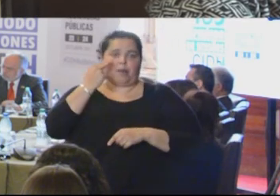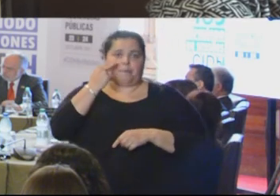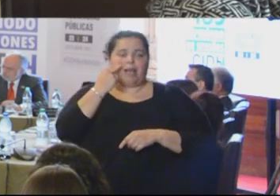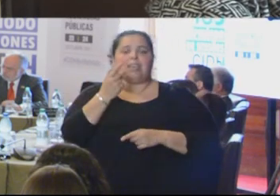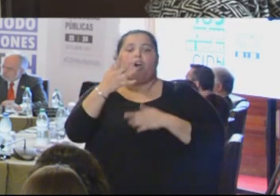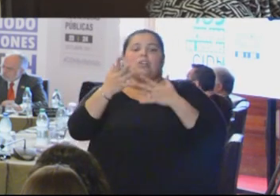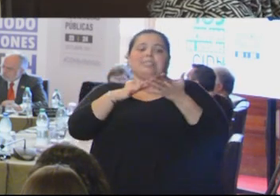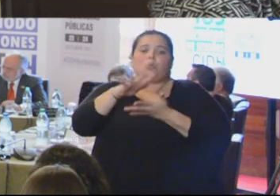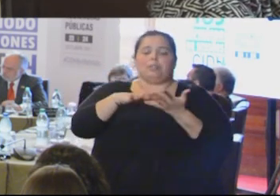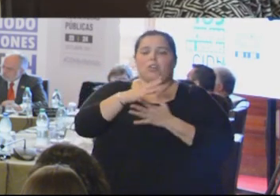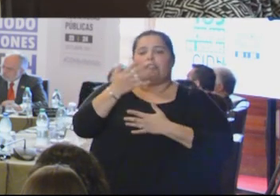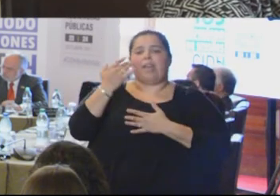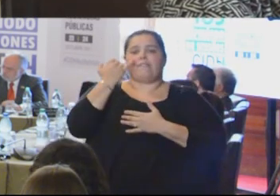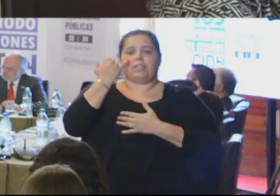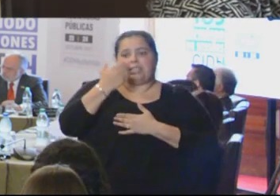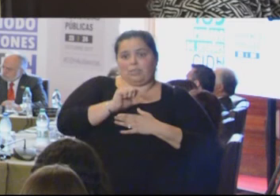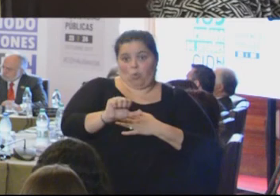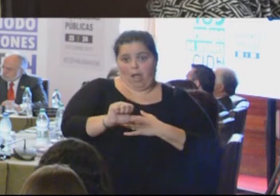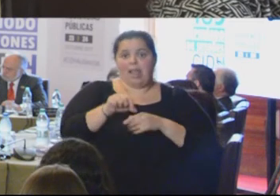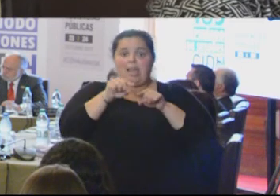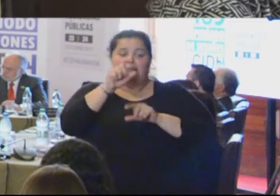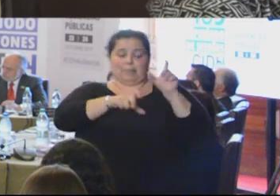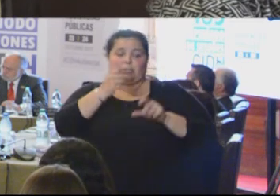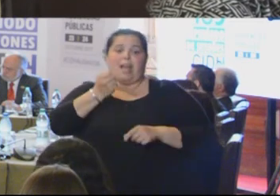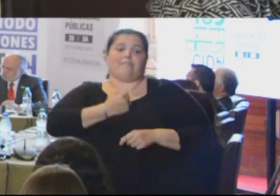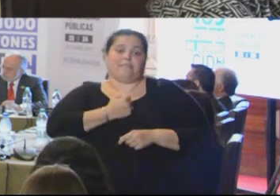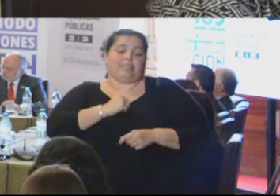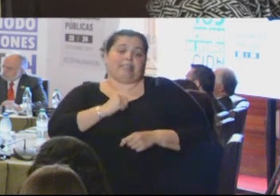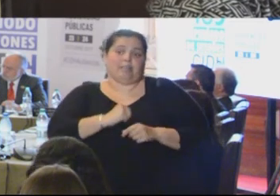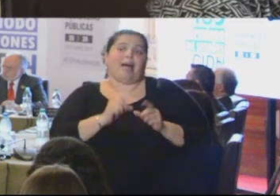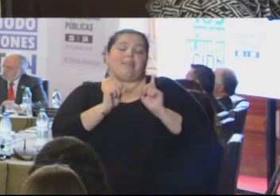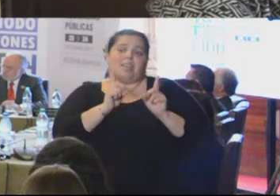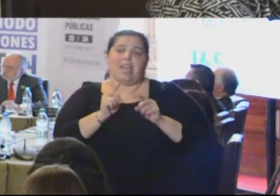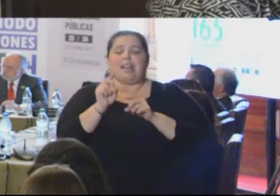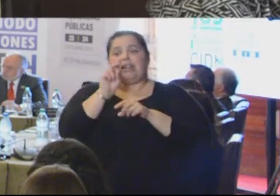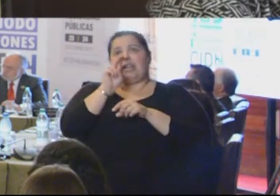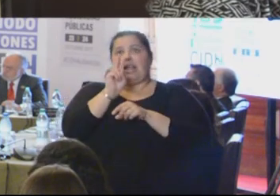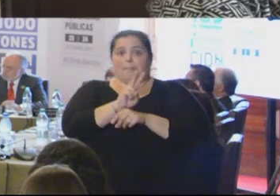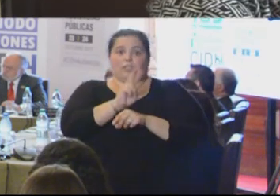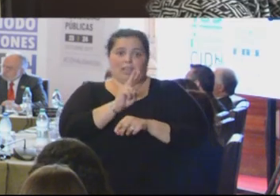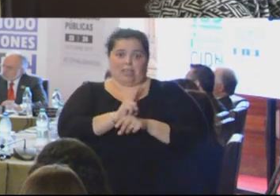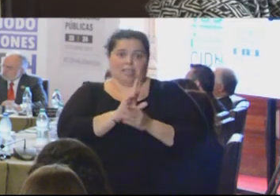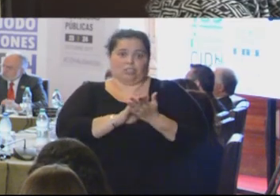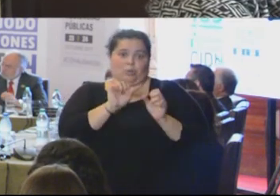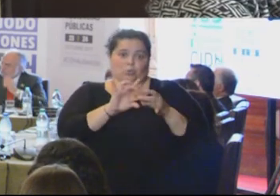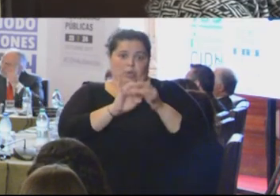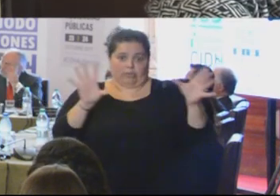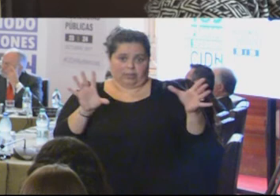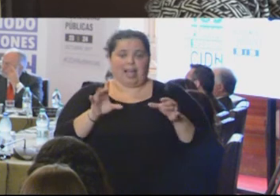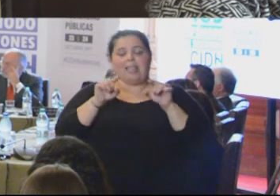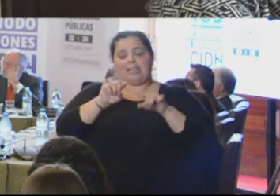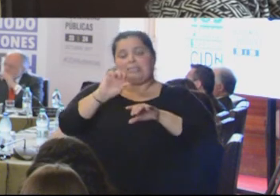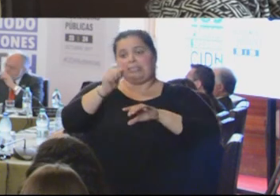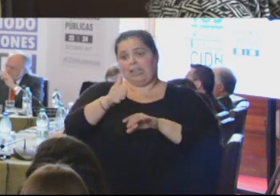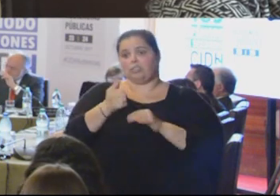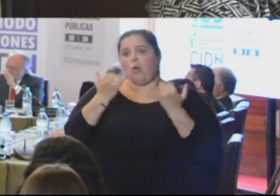víctimas deberían ser por lo menos prevenidos y protegidas frente a esas libertades sexto resulta de especial gravedad que si